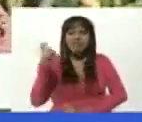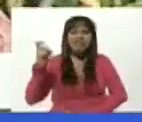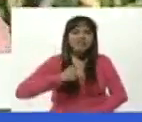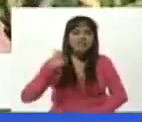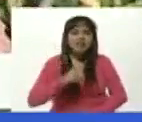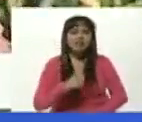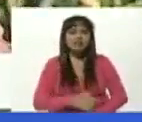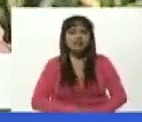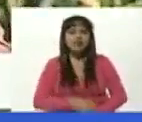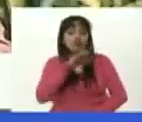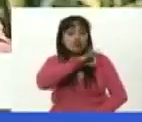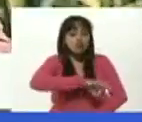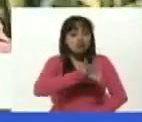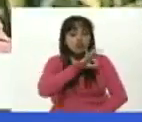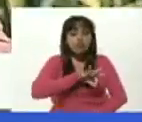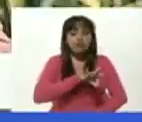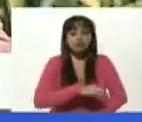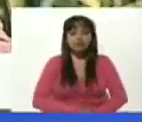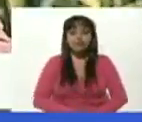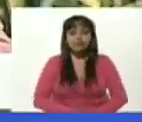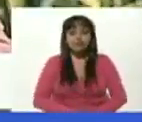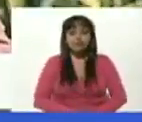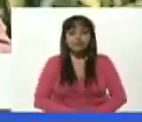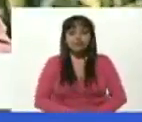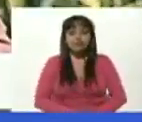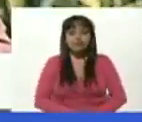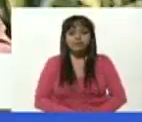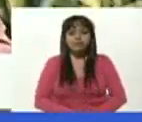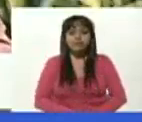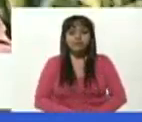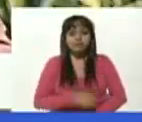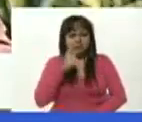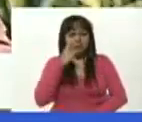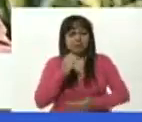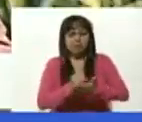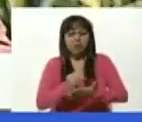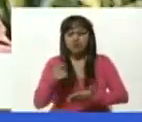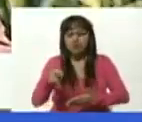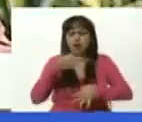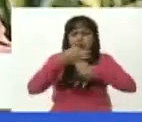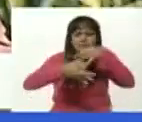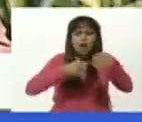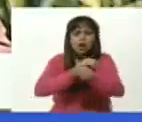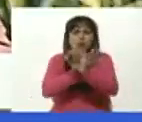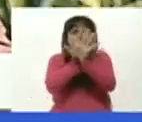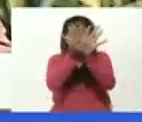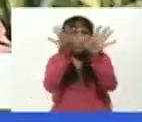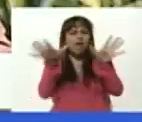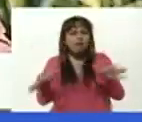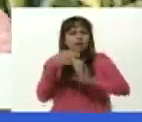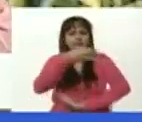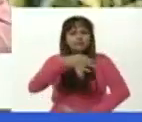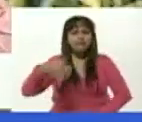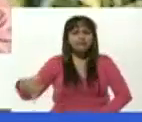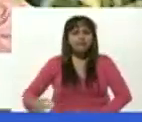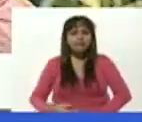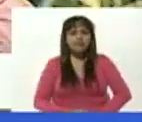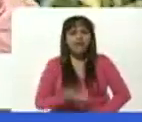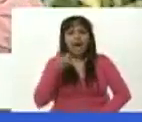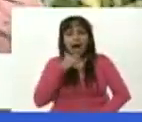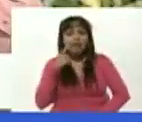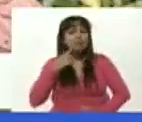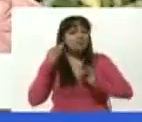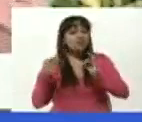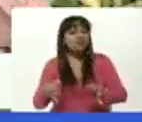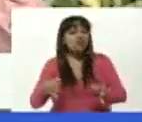necesidades sociales. Por eso es que, mira, yo le hablo claro a la gente, porque estamos convencidos